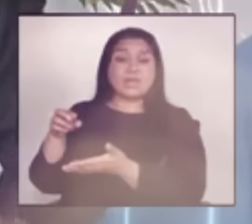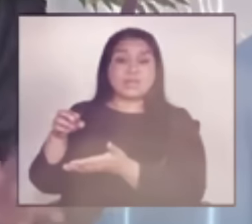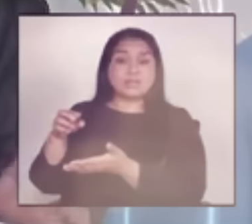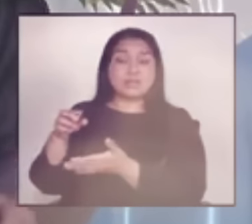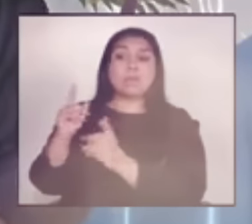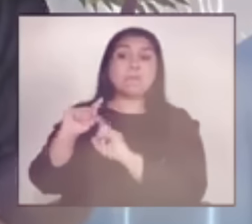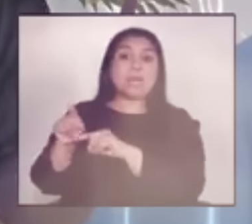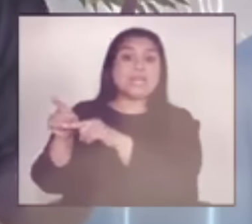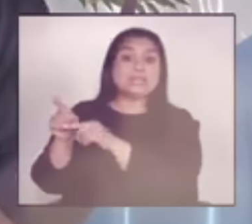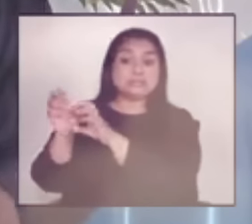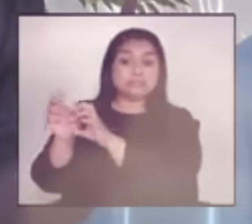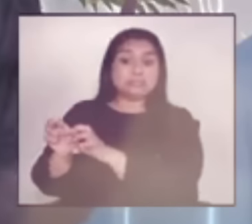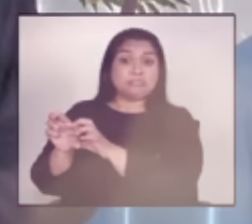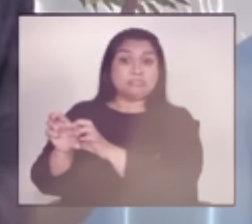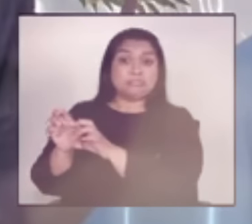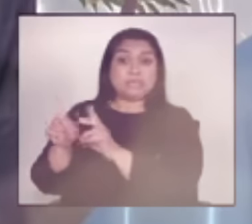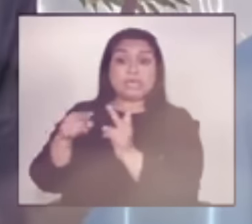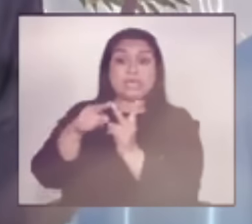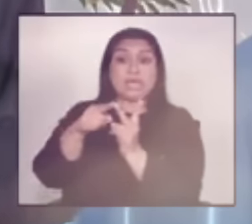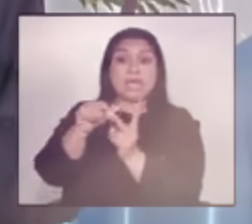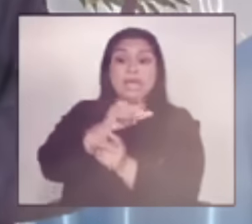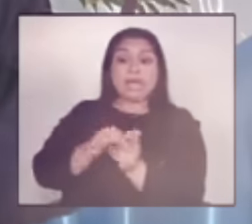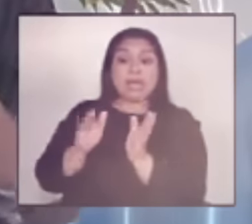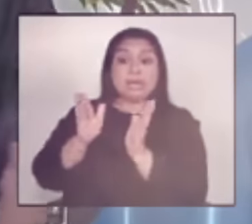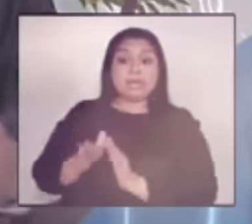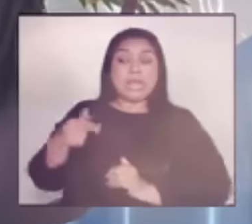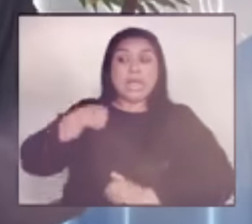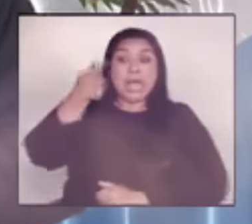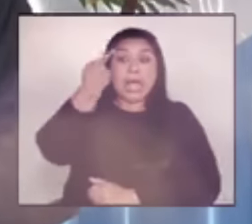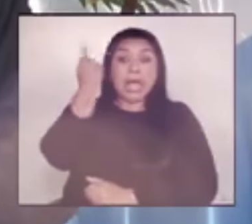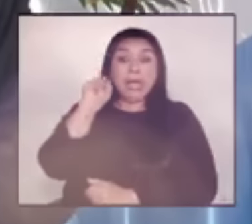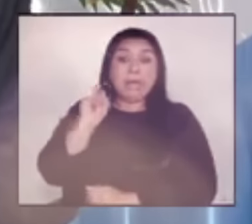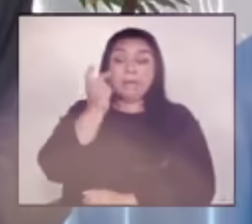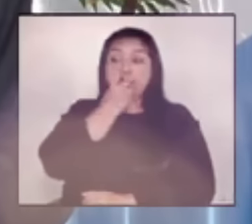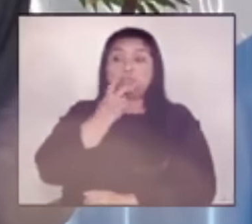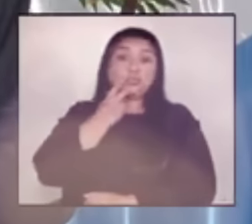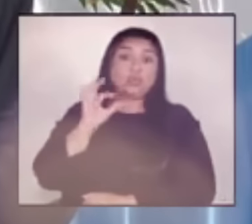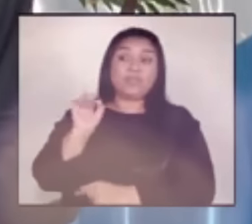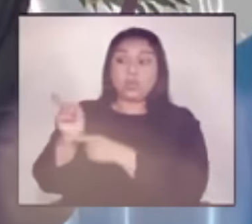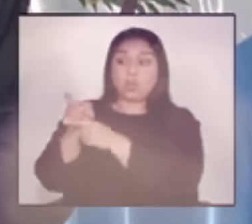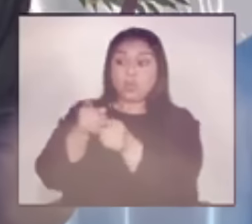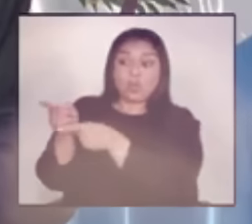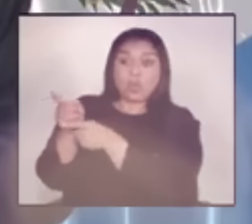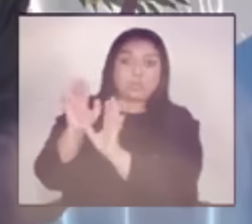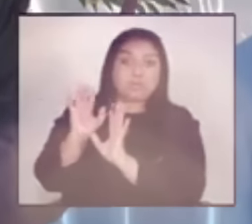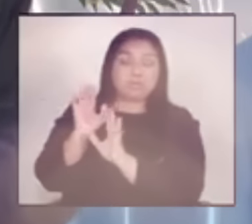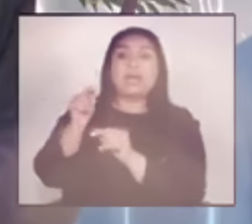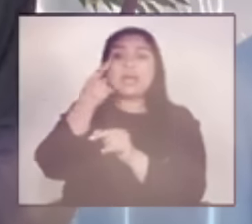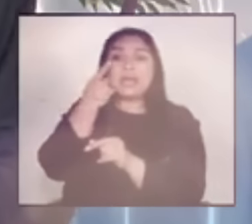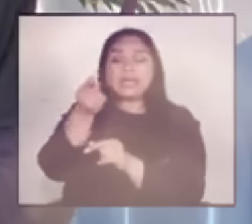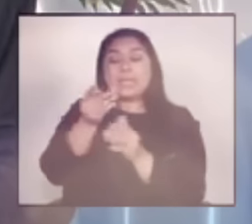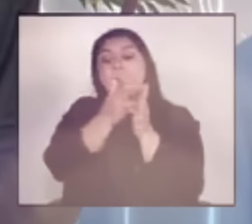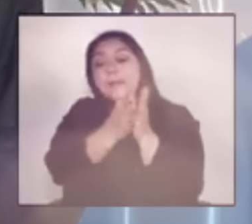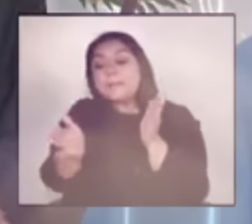es una persona y el alcalde Siero, que yo ignoraba que fuera sobrino de Degenhardt, lo que estamos juzgando es el plan de